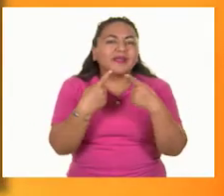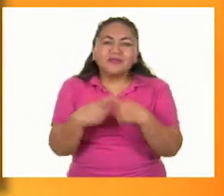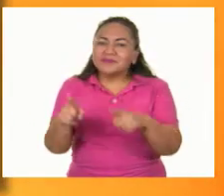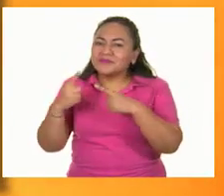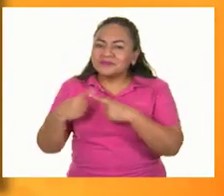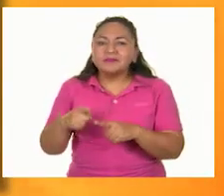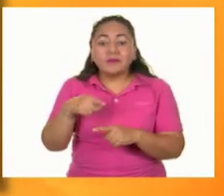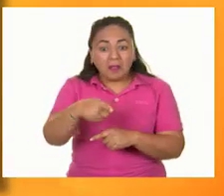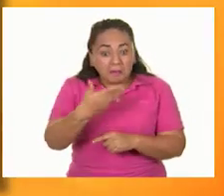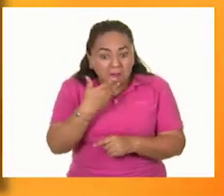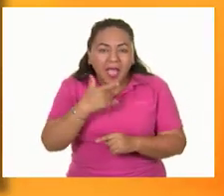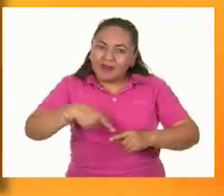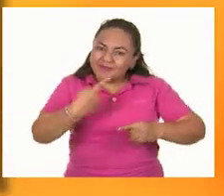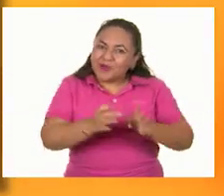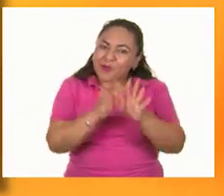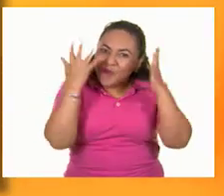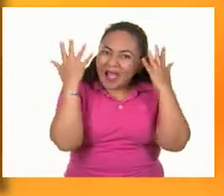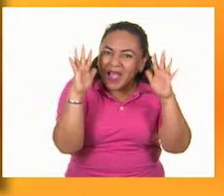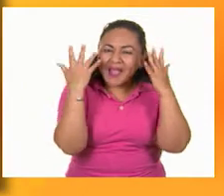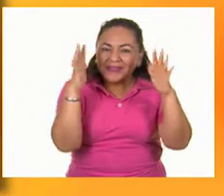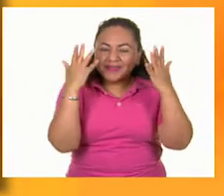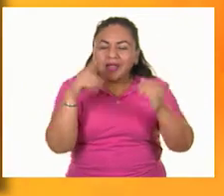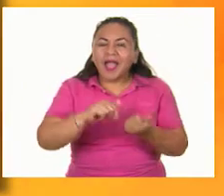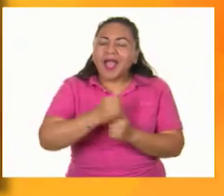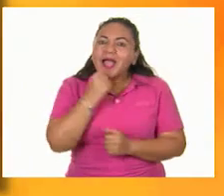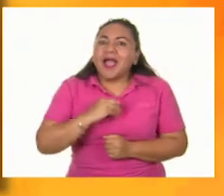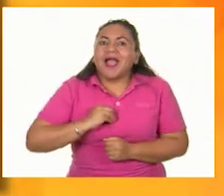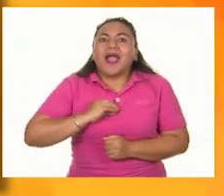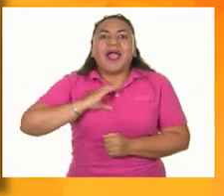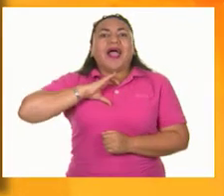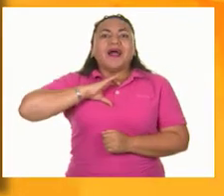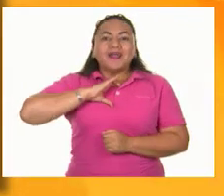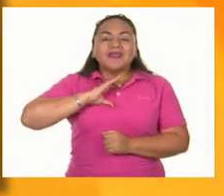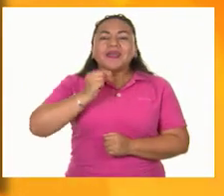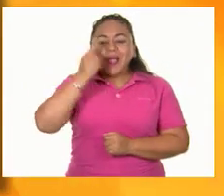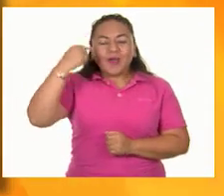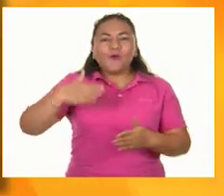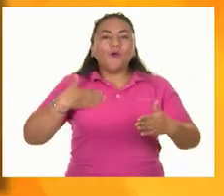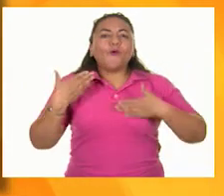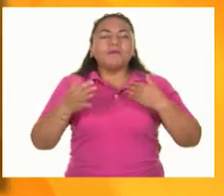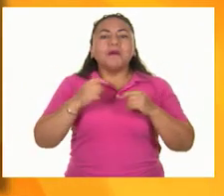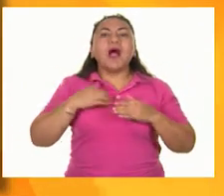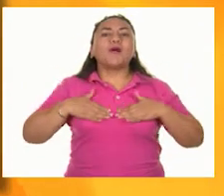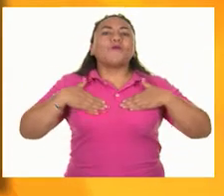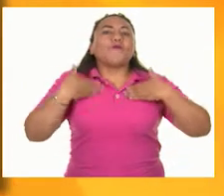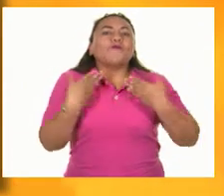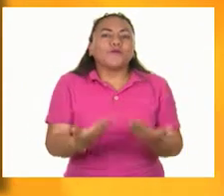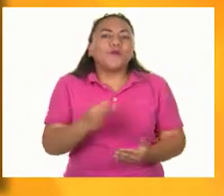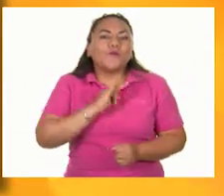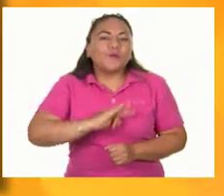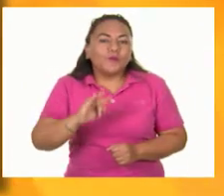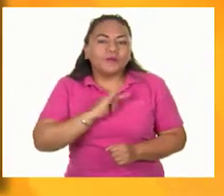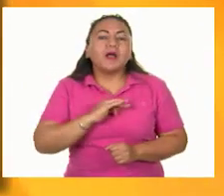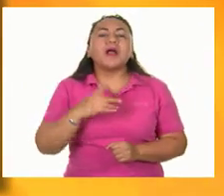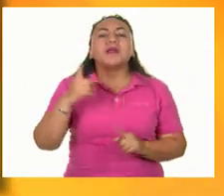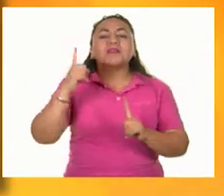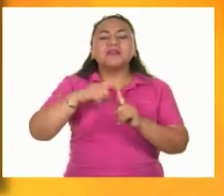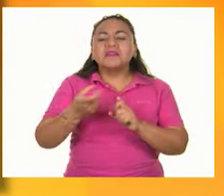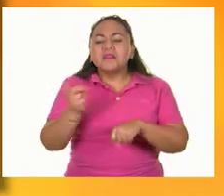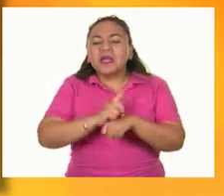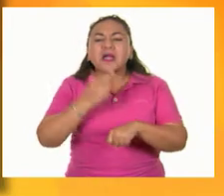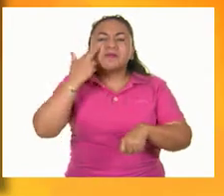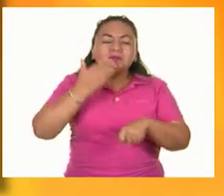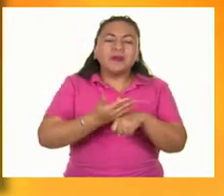Celebra sus logros. Así se fortalece su autoestima y la confianza en que puede lograr sus metas. Usa las tareas cotidianas